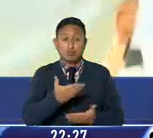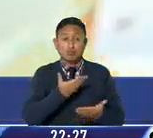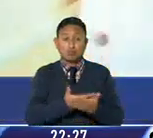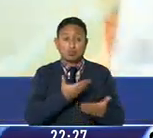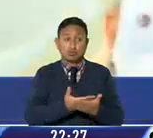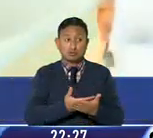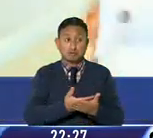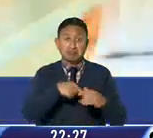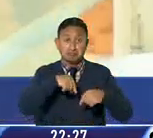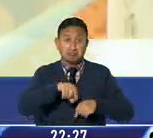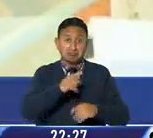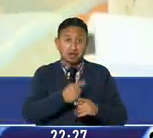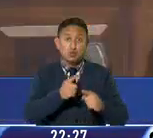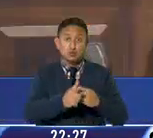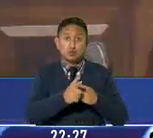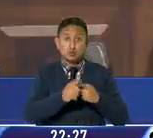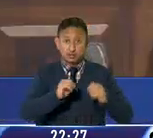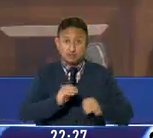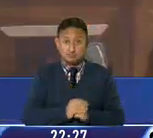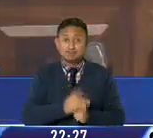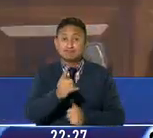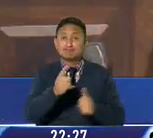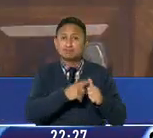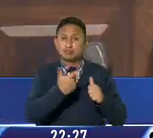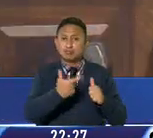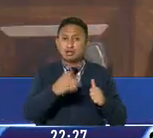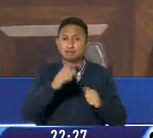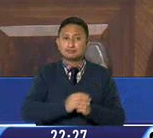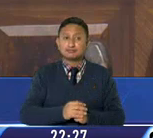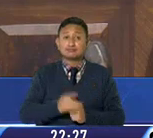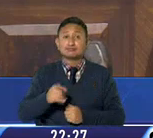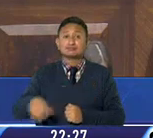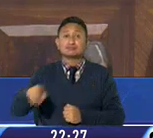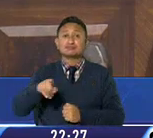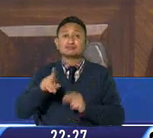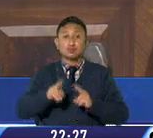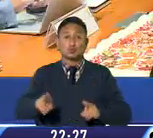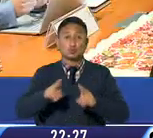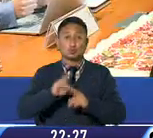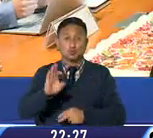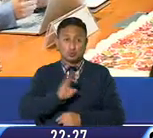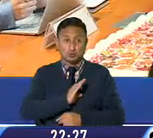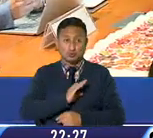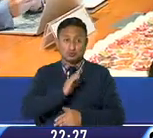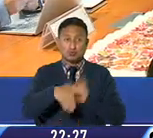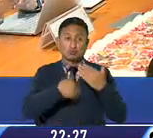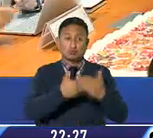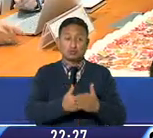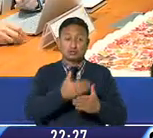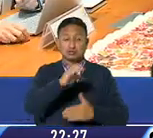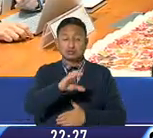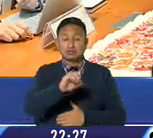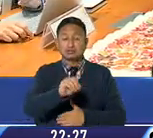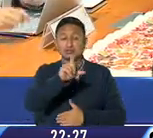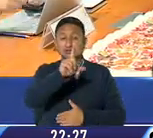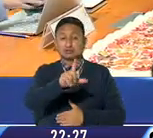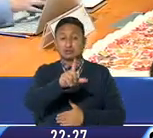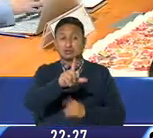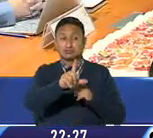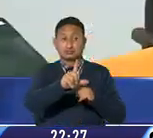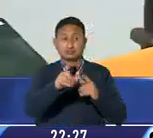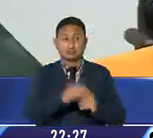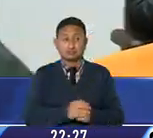de económico urgente. Primero la conocerá la Unidad Técnica Legislativa, luego pasará al Consejo de Administración Legislativa